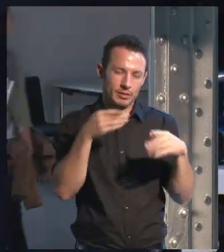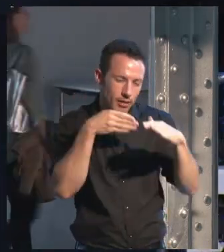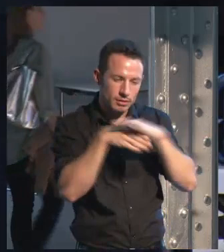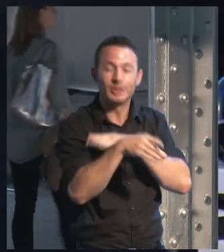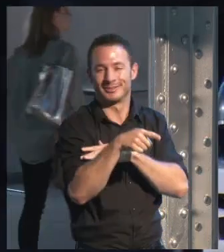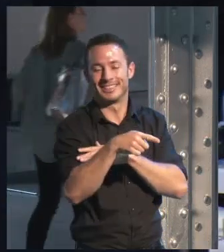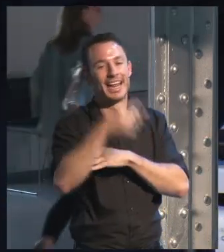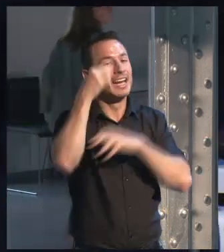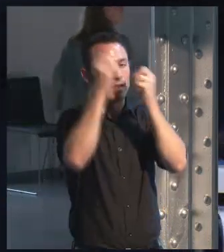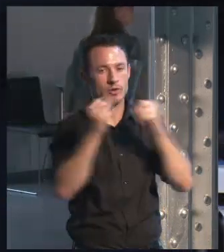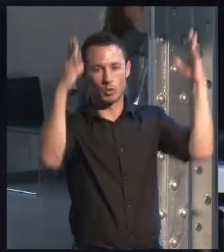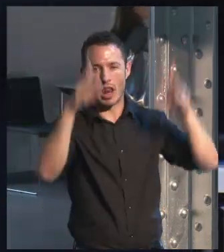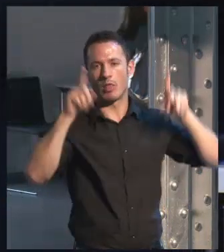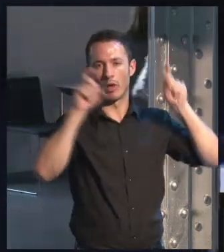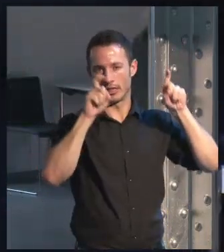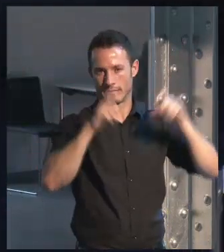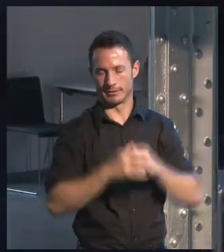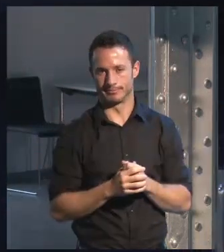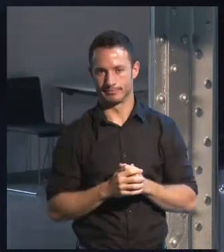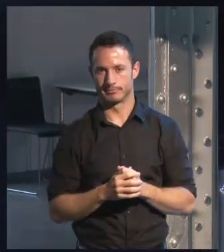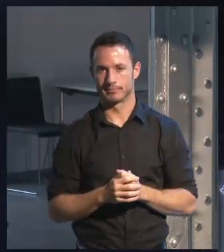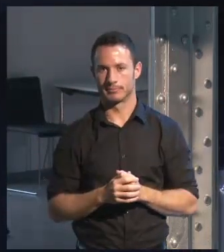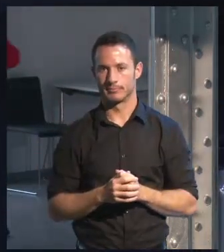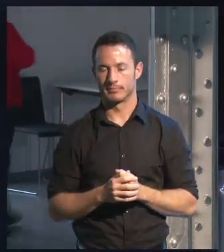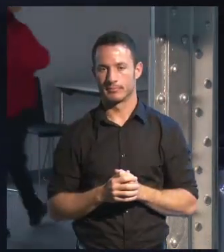educativa. ¿Qué está pasando? Bueno, pues